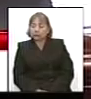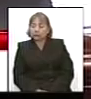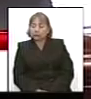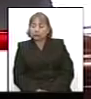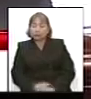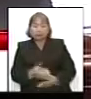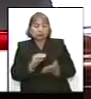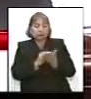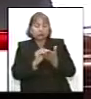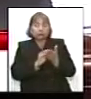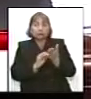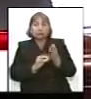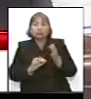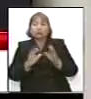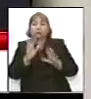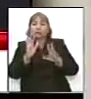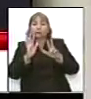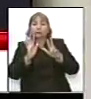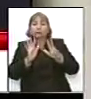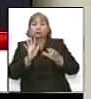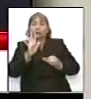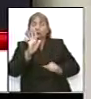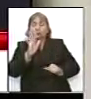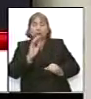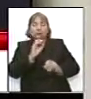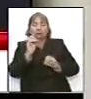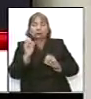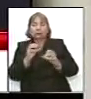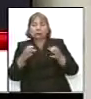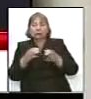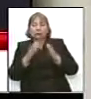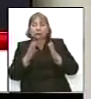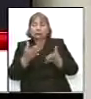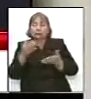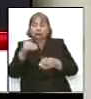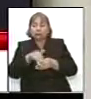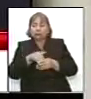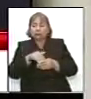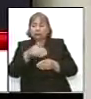cerrada. Han registrado su asistencia 85 señores congresistas al voto.